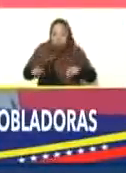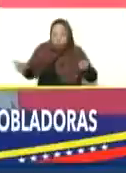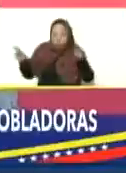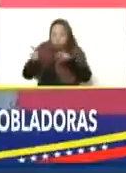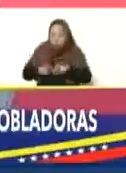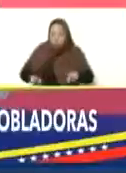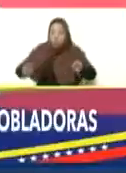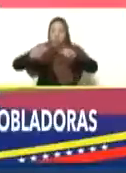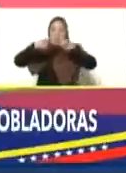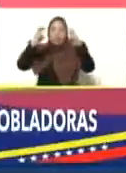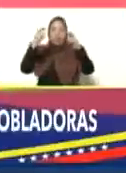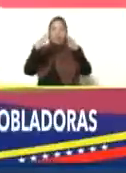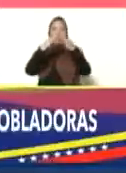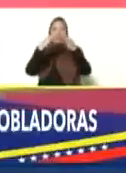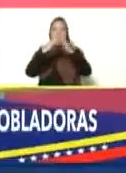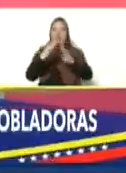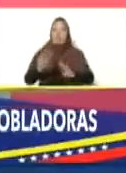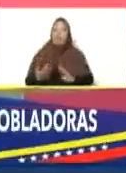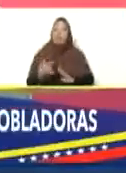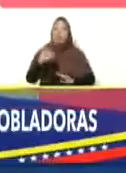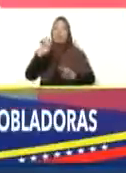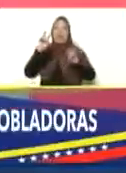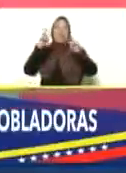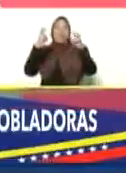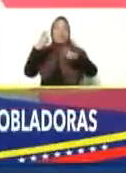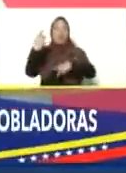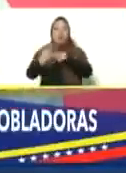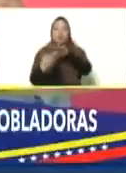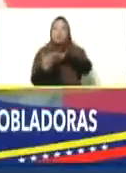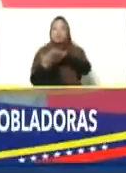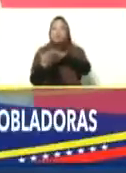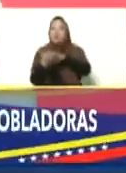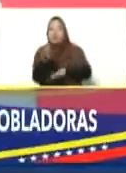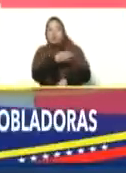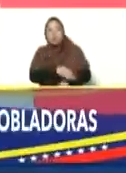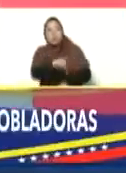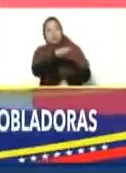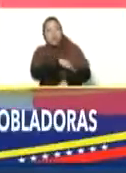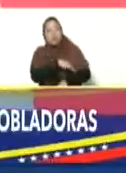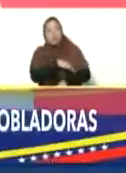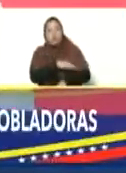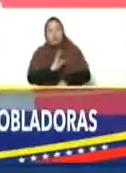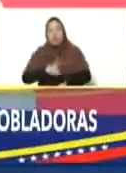el tema de la vivienda es un tema que sólo se puede resolver en socialismo